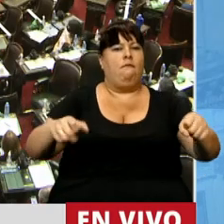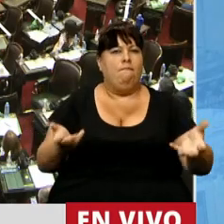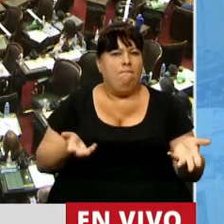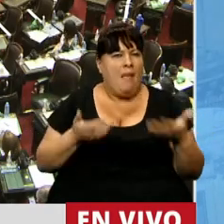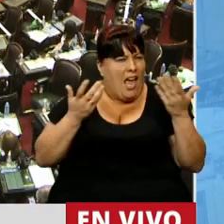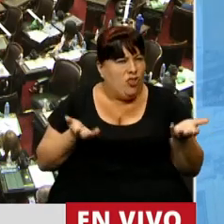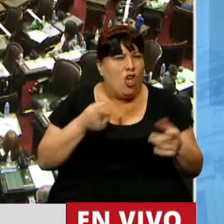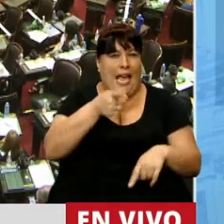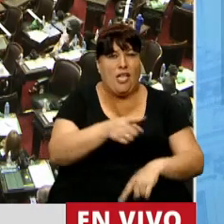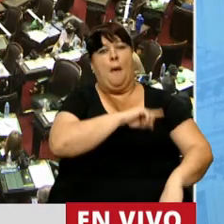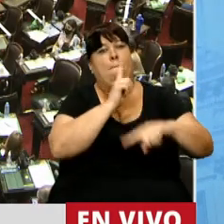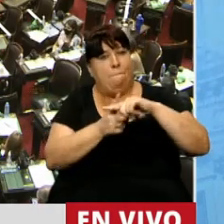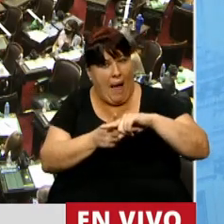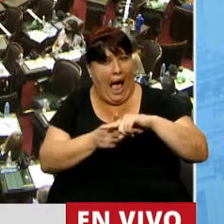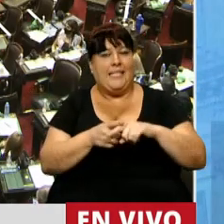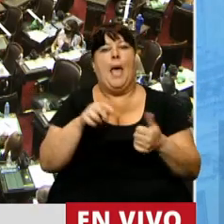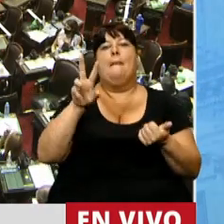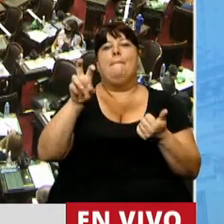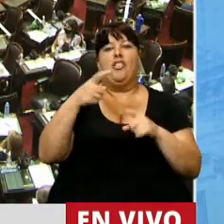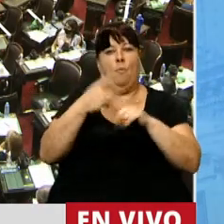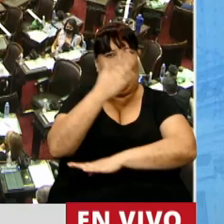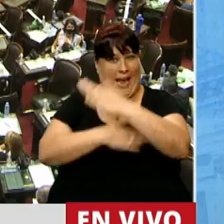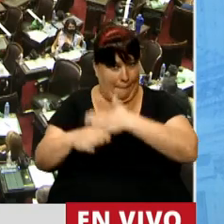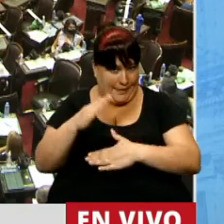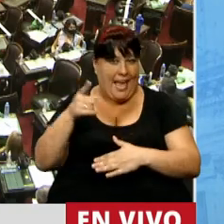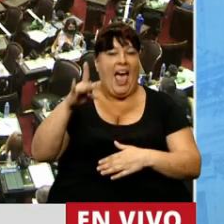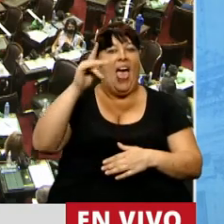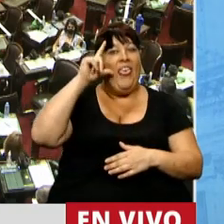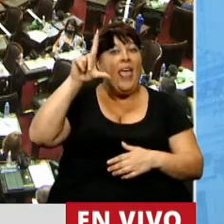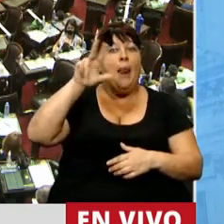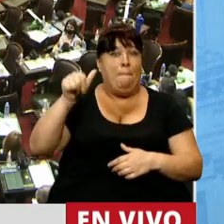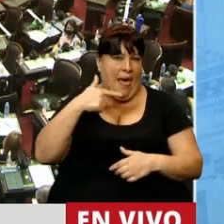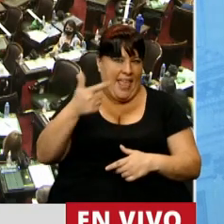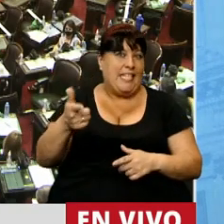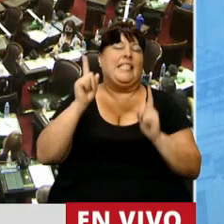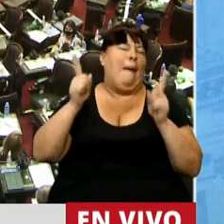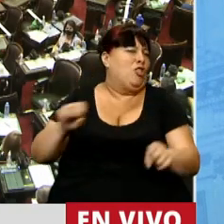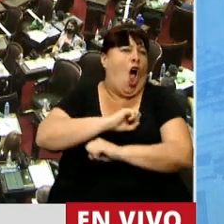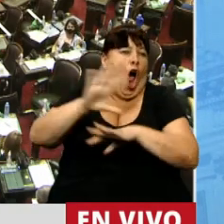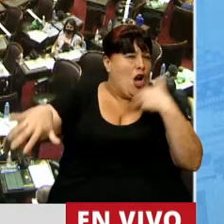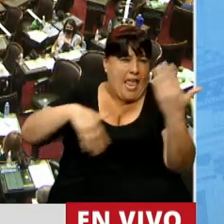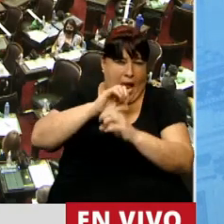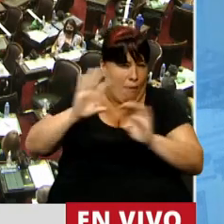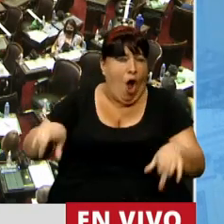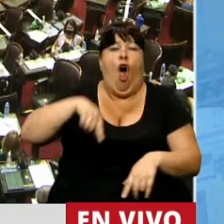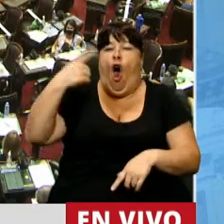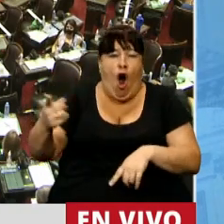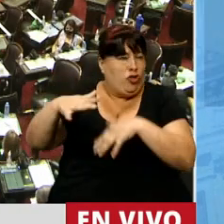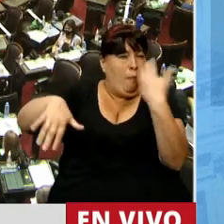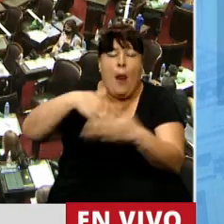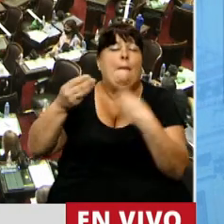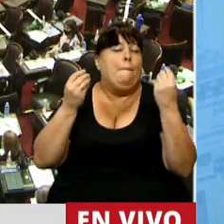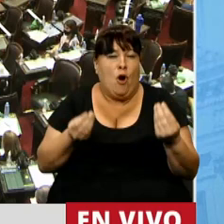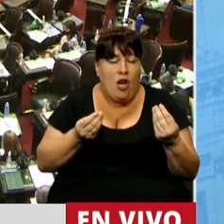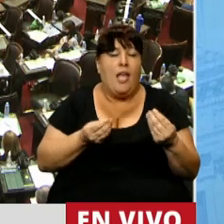Entonces, si a eso le sumamos las pensiones por invalidez, que diría Romina del Pla, es otro escándalo, presidente, es otro escándalo. ¿Por